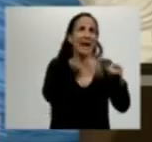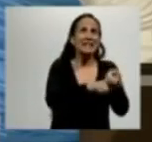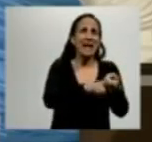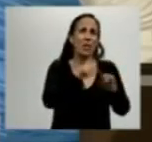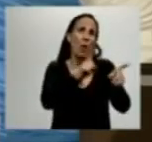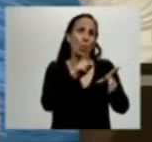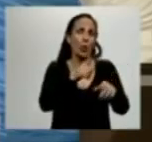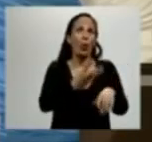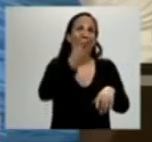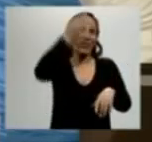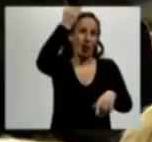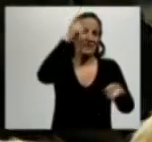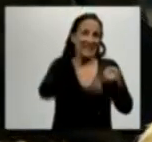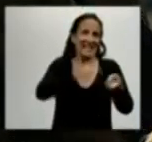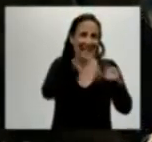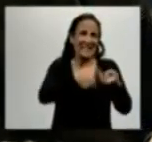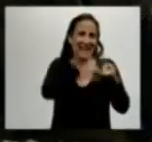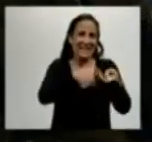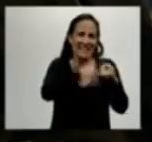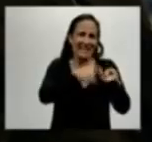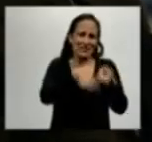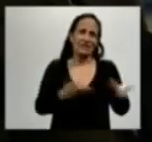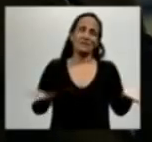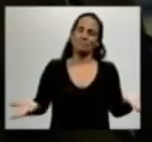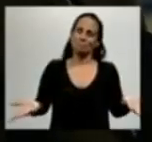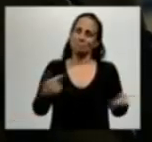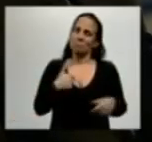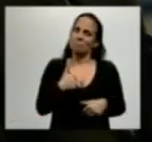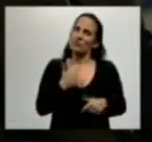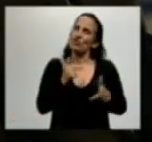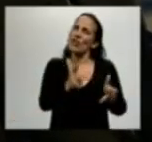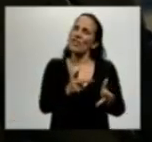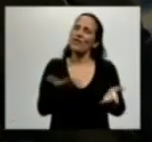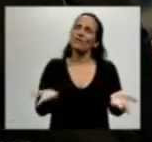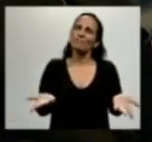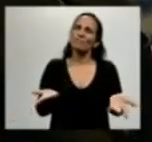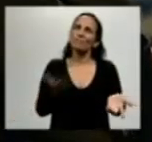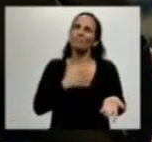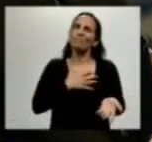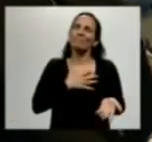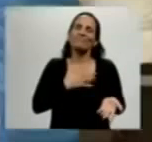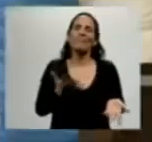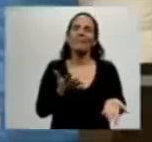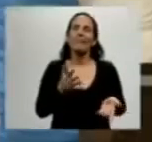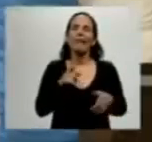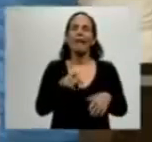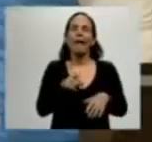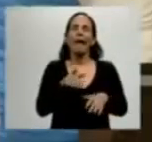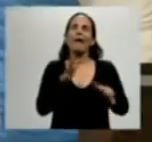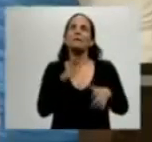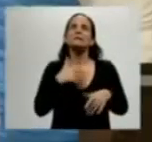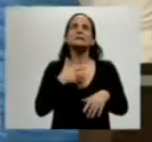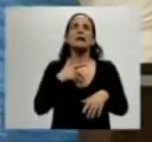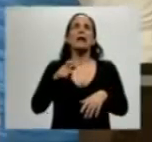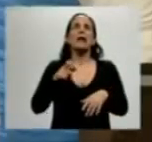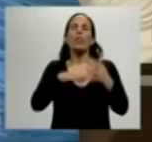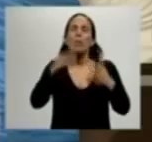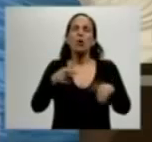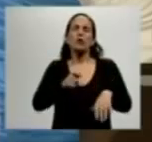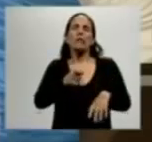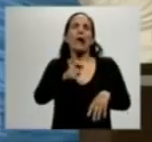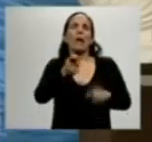cuarto matrimonio. Yo le digo lo siguiente, creo que el hecho de que no hacer un engorroso trámite de